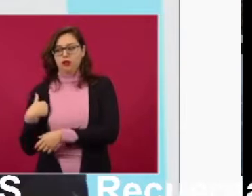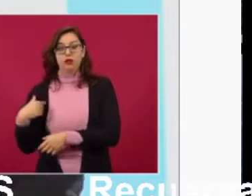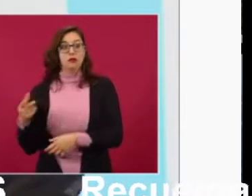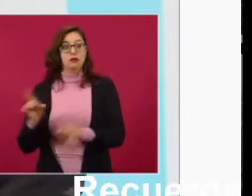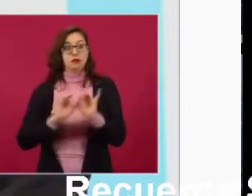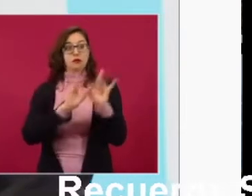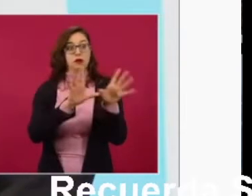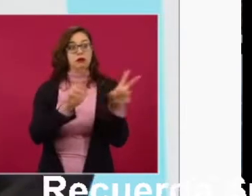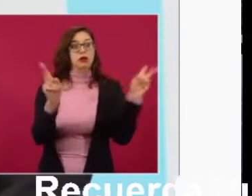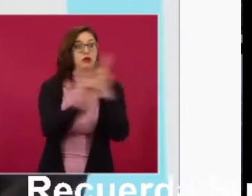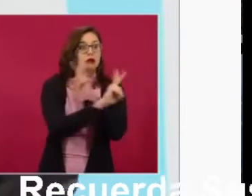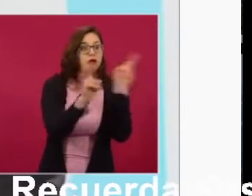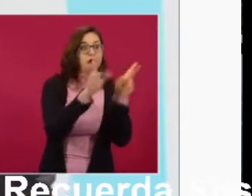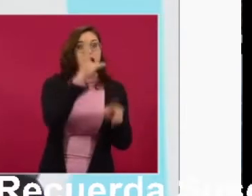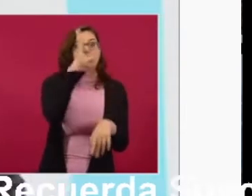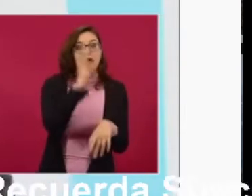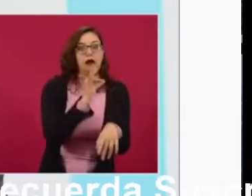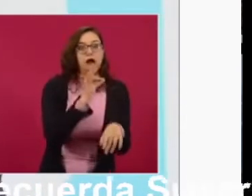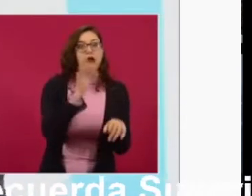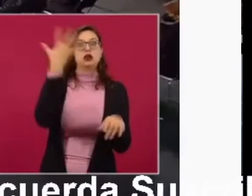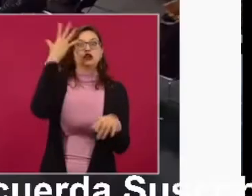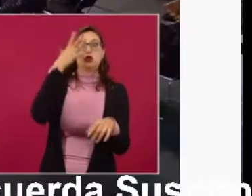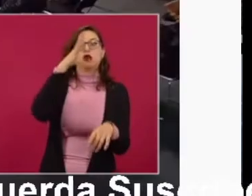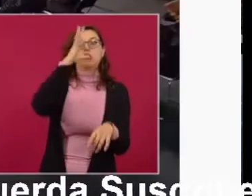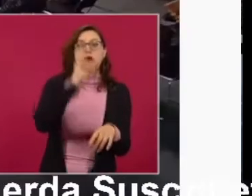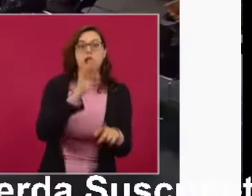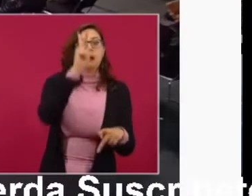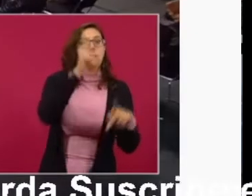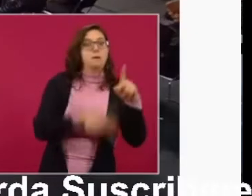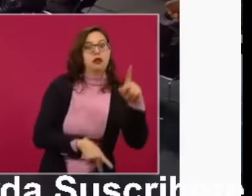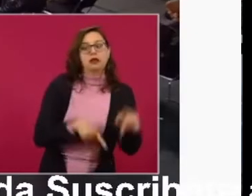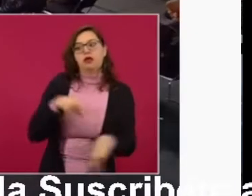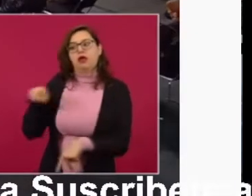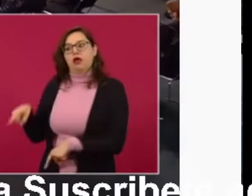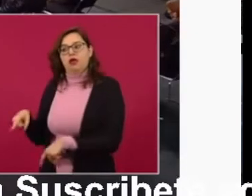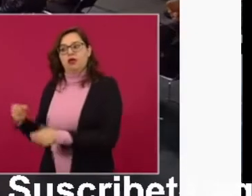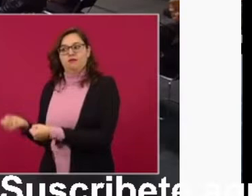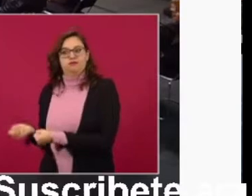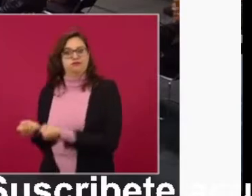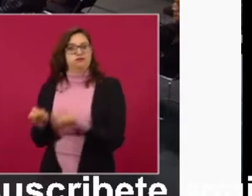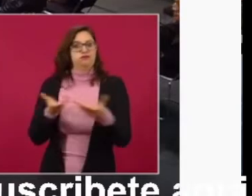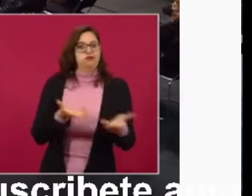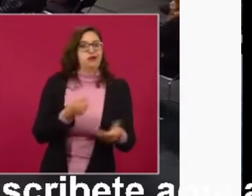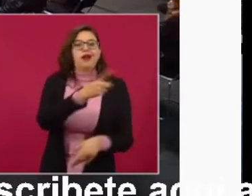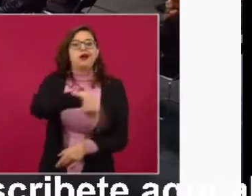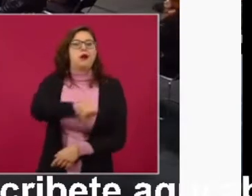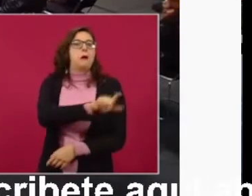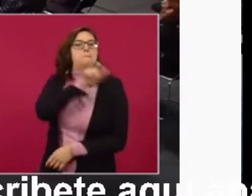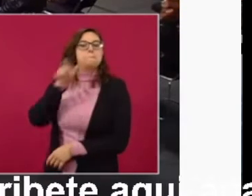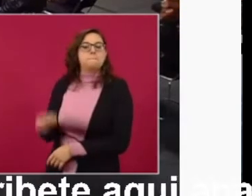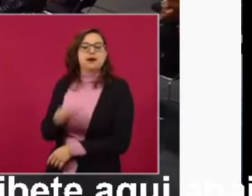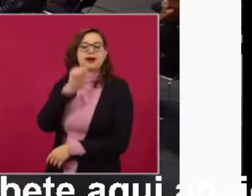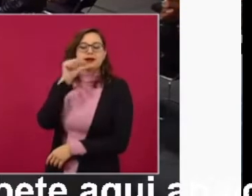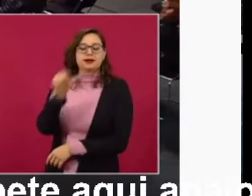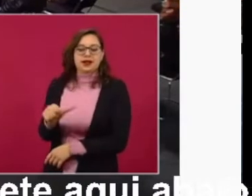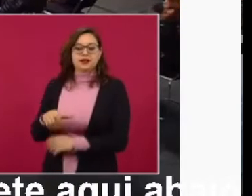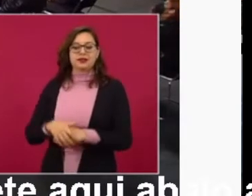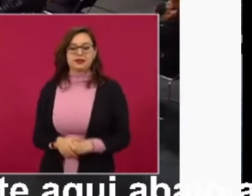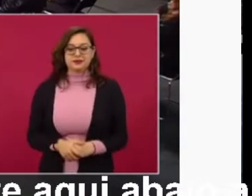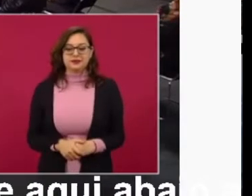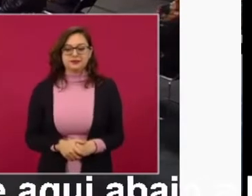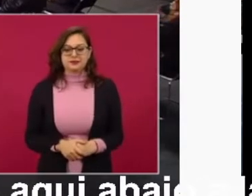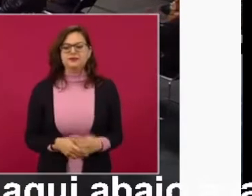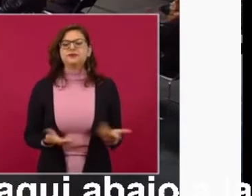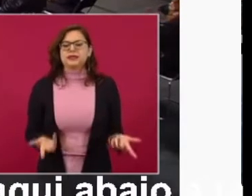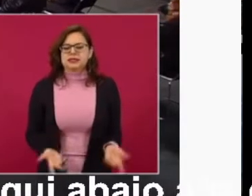entonces podemos ver en el gráfico que efectivamente hay otros que pagan 230 en este ejemplo recibo de la